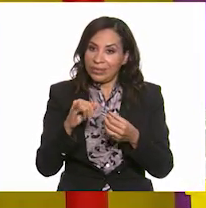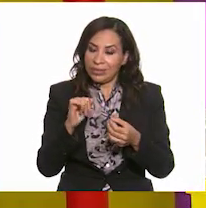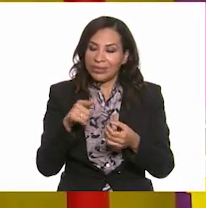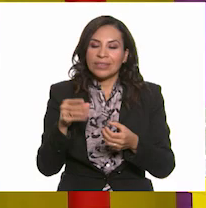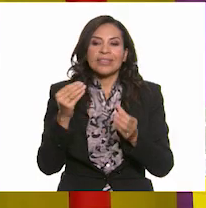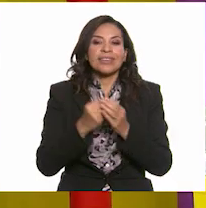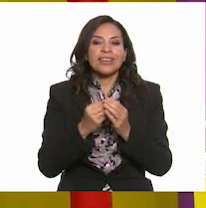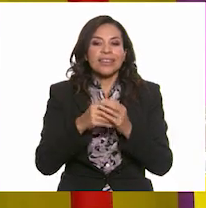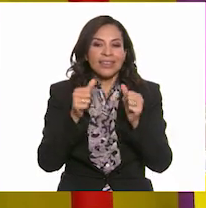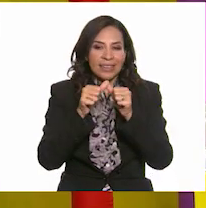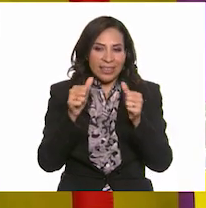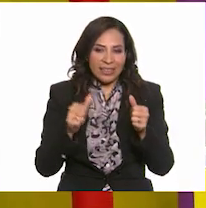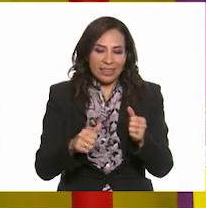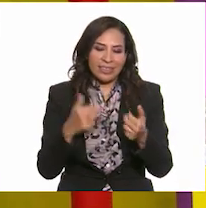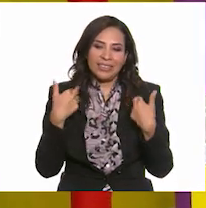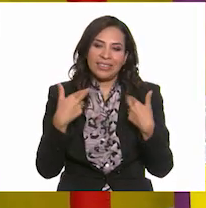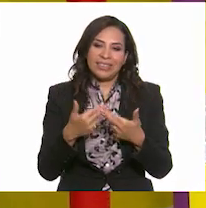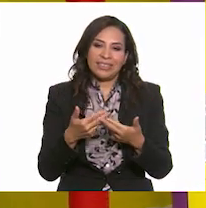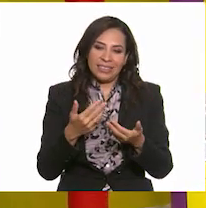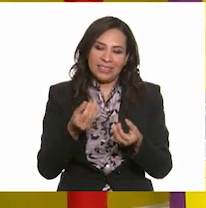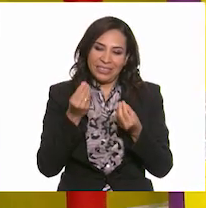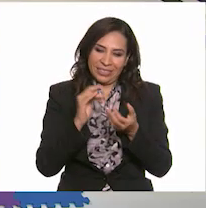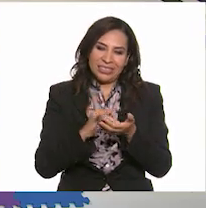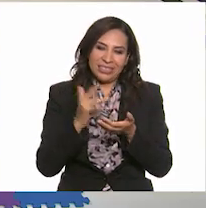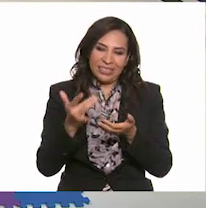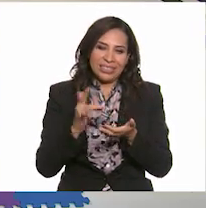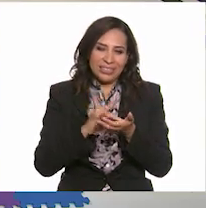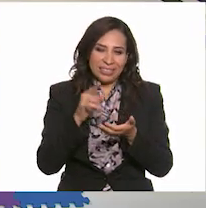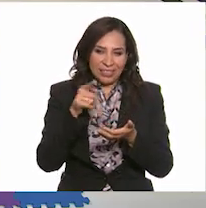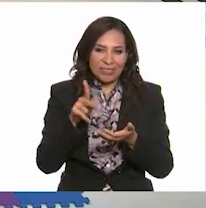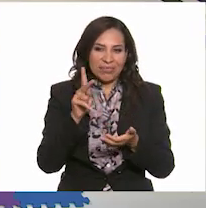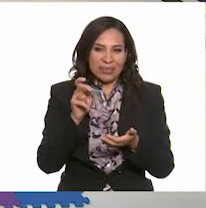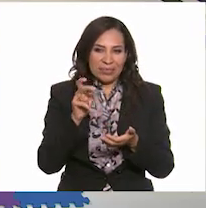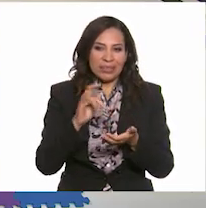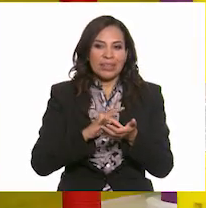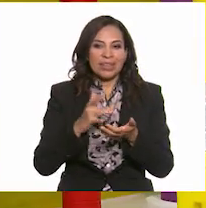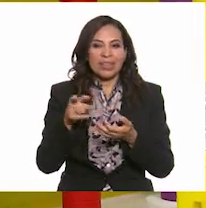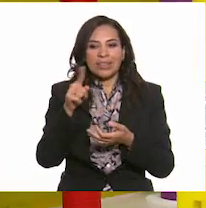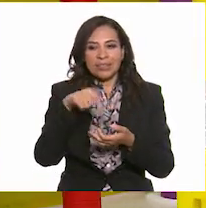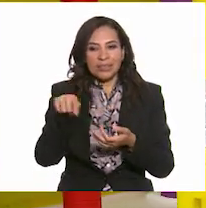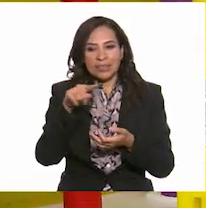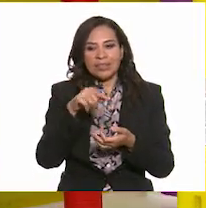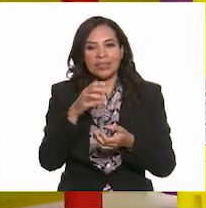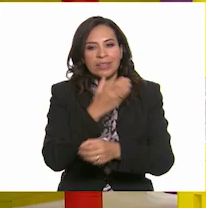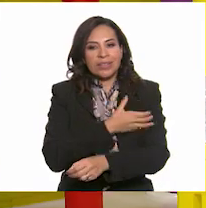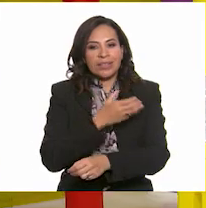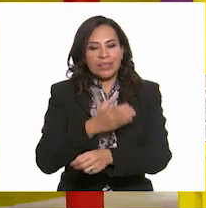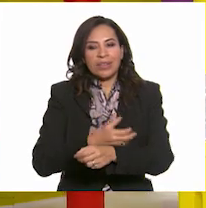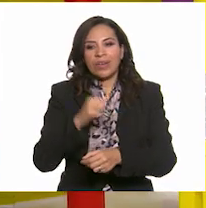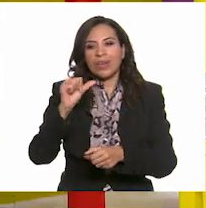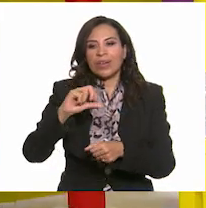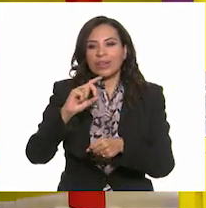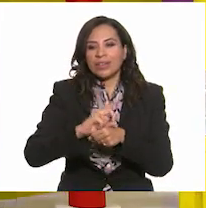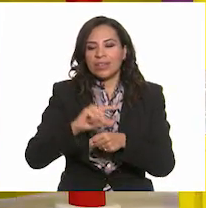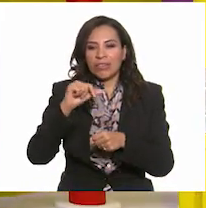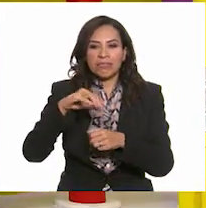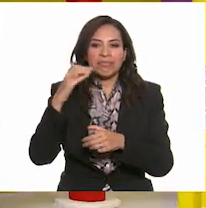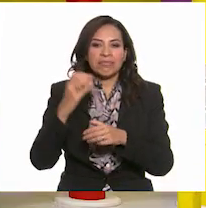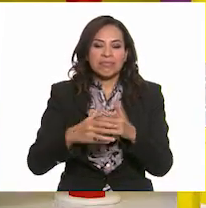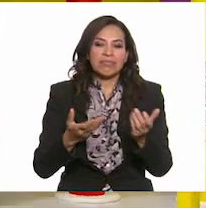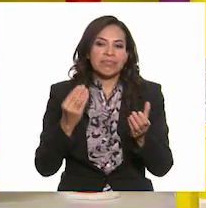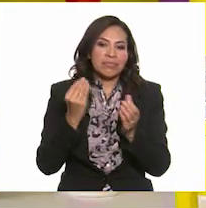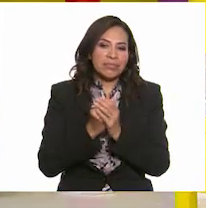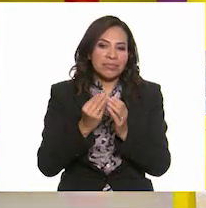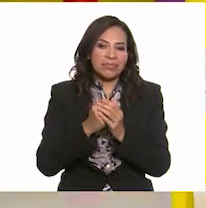En nuestra clase de artes, maestra Dani, muchísimas gracias. Gracias a ti, Pepe. Y gracias a ustedes que nos acompañaron el día de hoy. Por hoy hemos terminado con